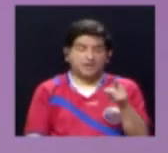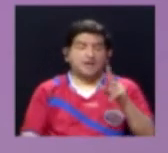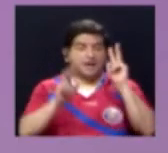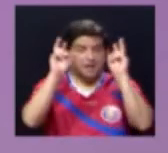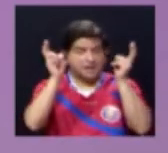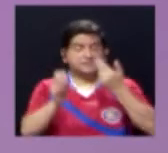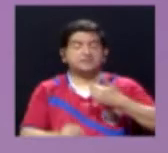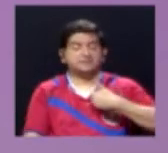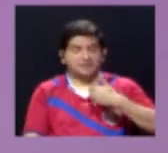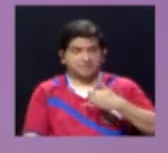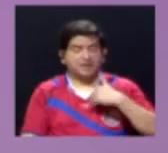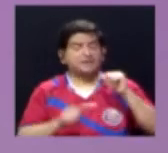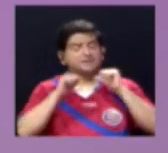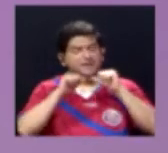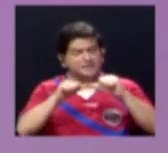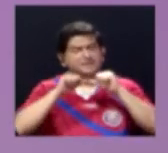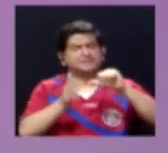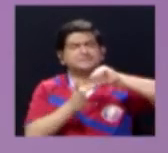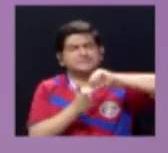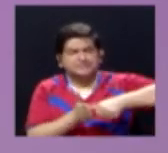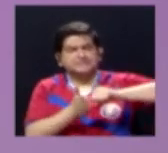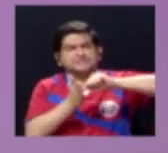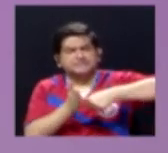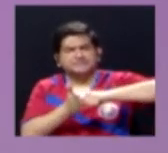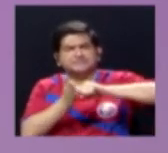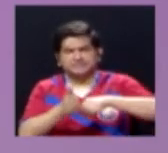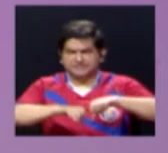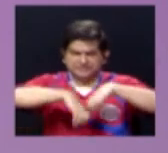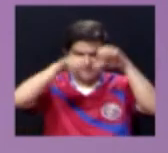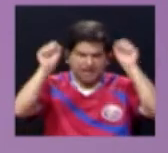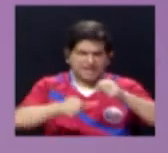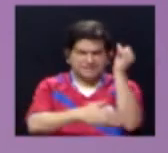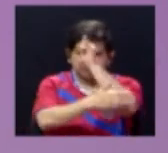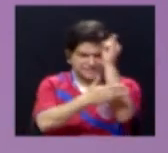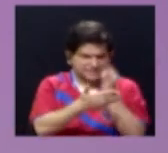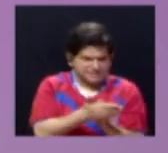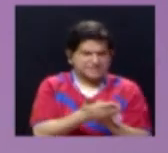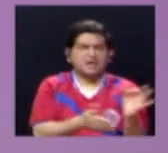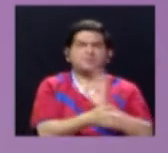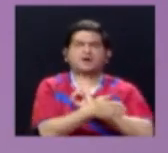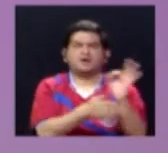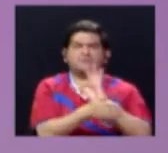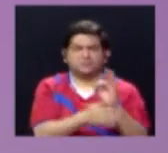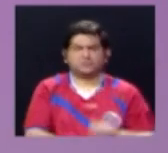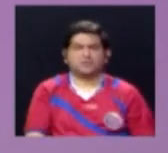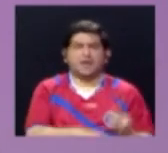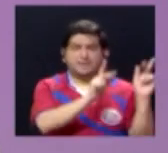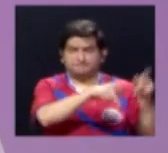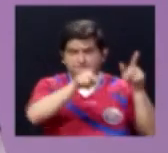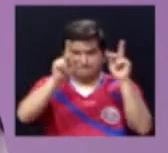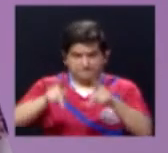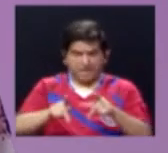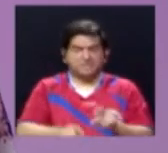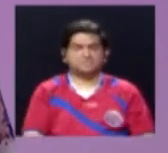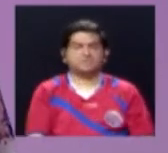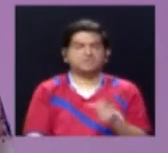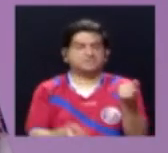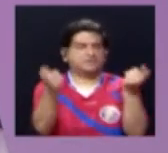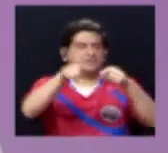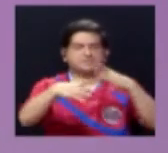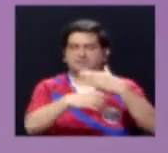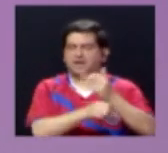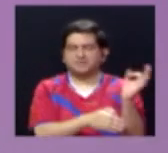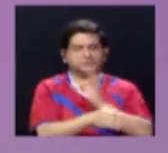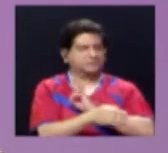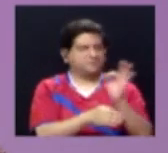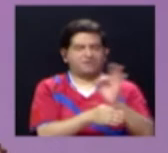tema que tenemos que seguir insistiendo el sistema está diseñado para que funcione son las personas quienes no hacen que